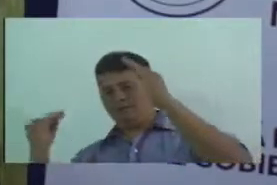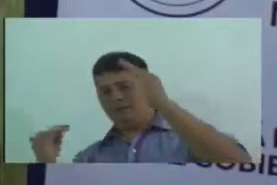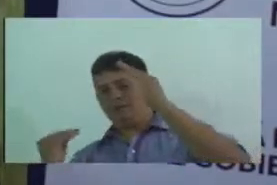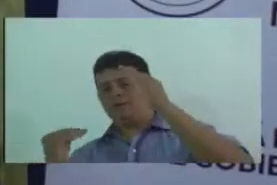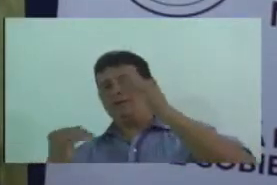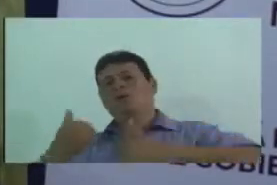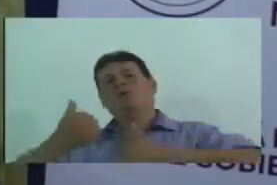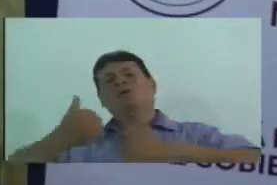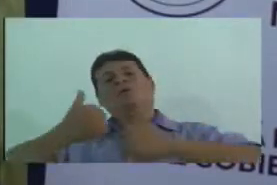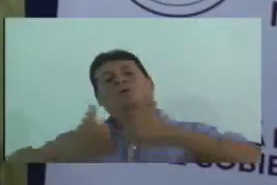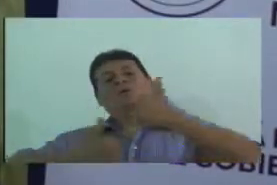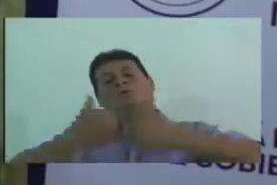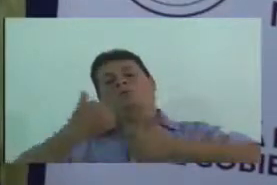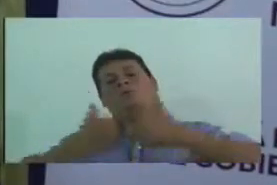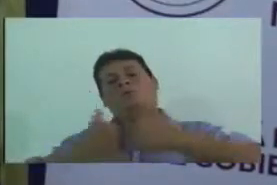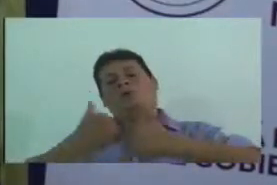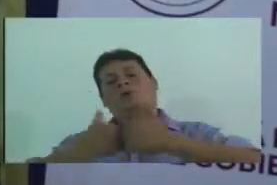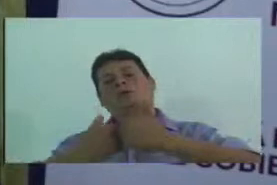cero.